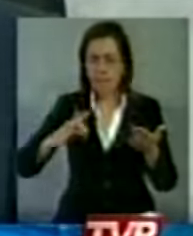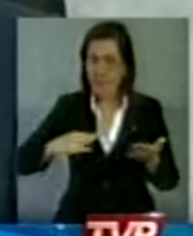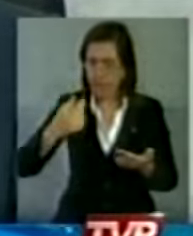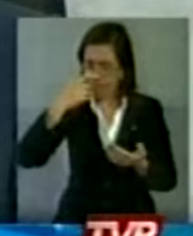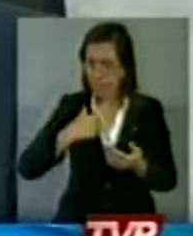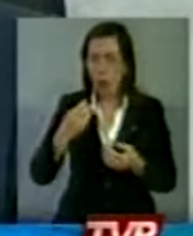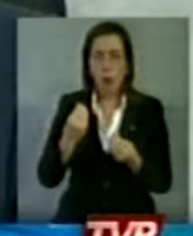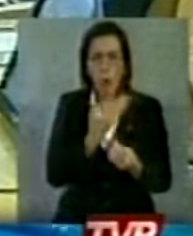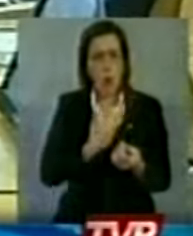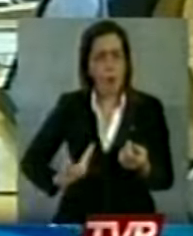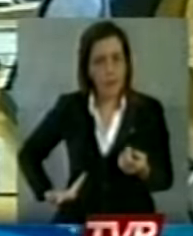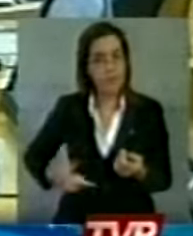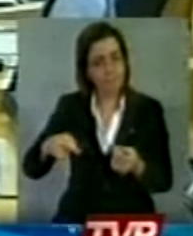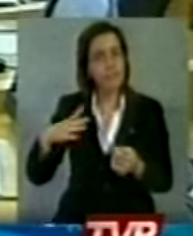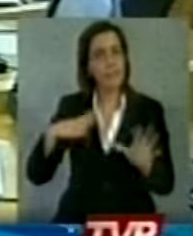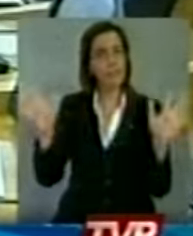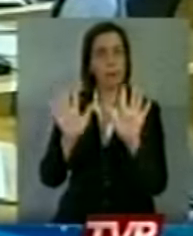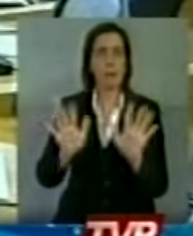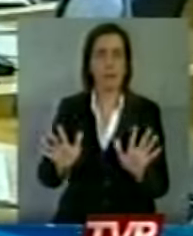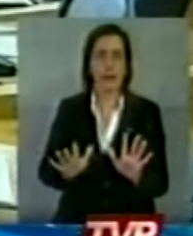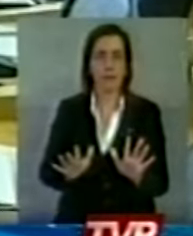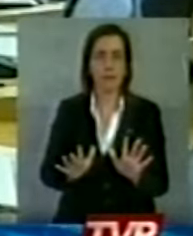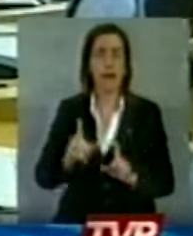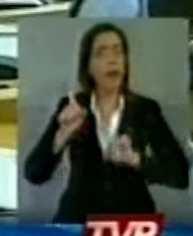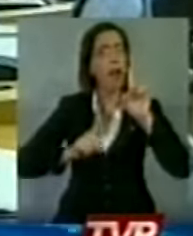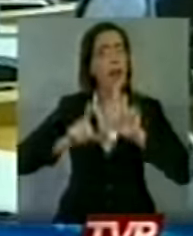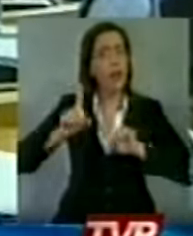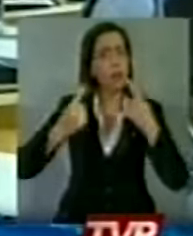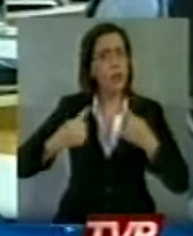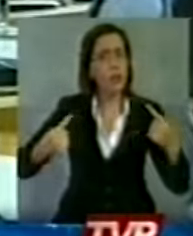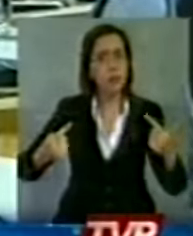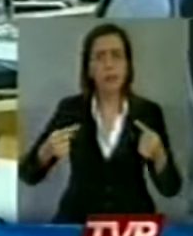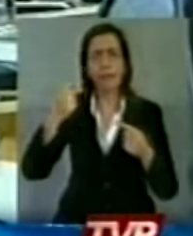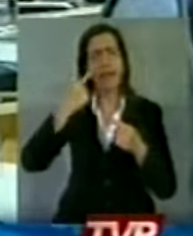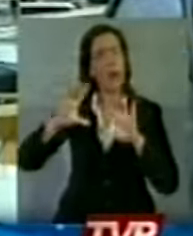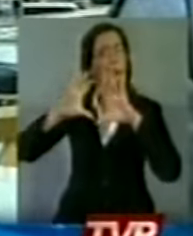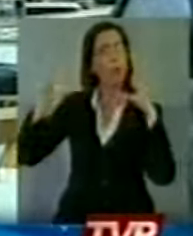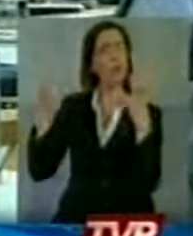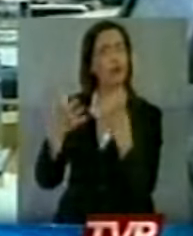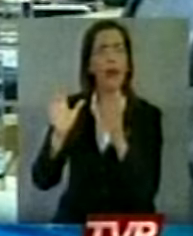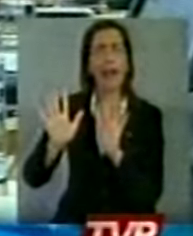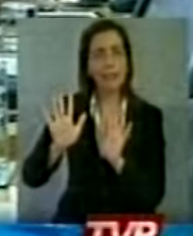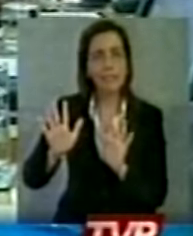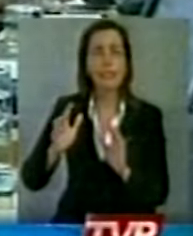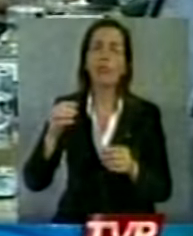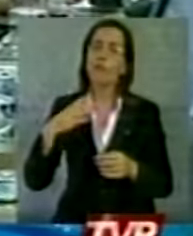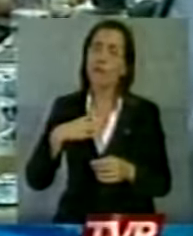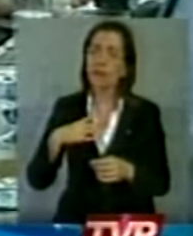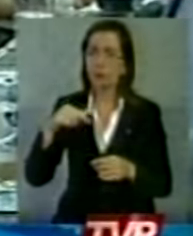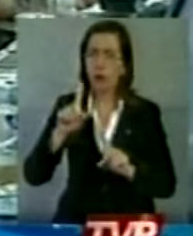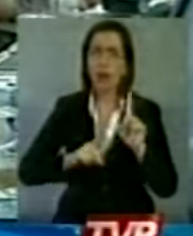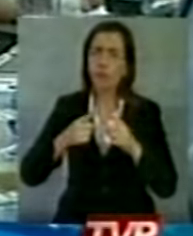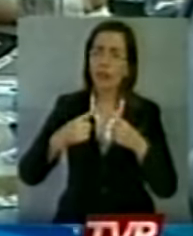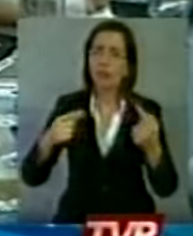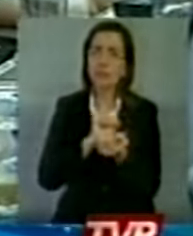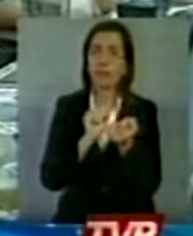políticas públicas. Algunas son situaciones estructurales mundiales, cuyos efectos ya se hacen sentir